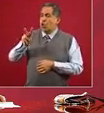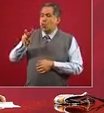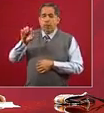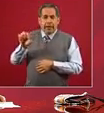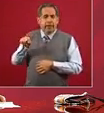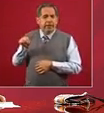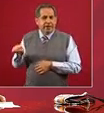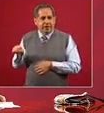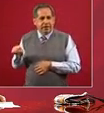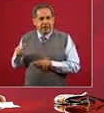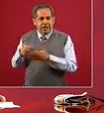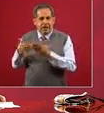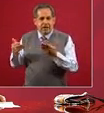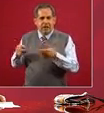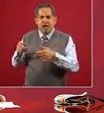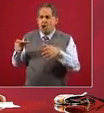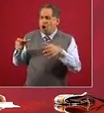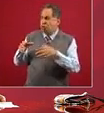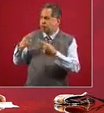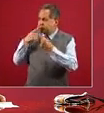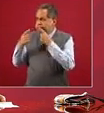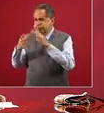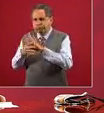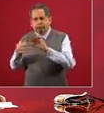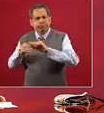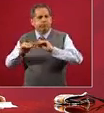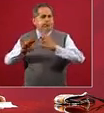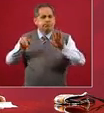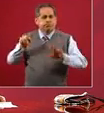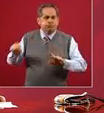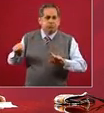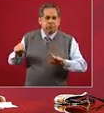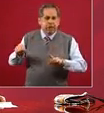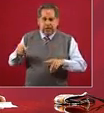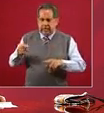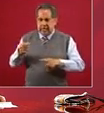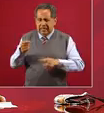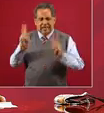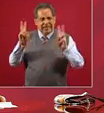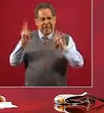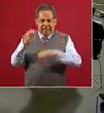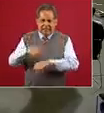ahora en el contexto de la Semana